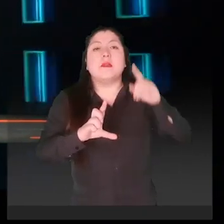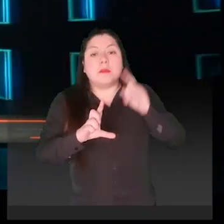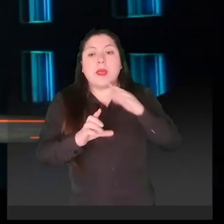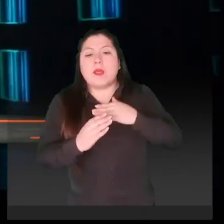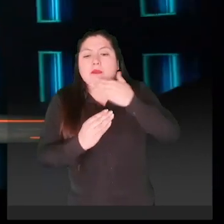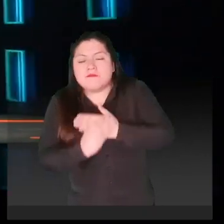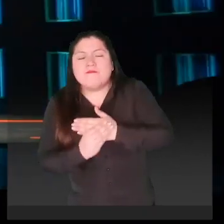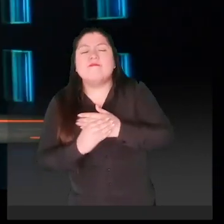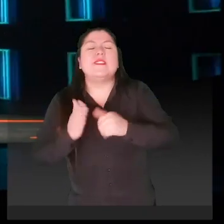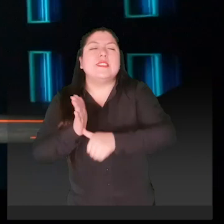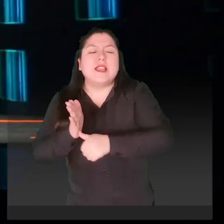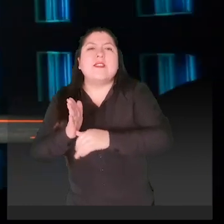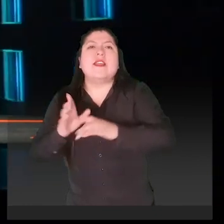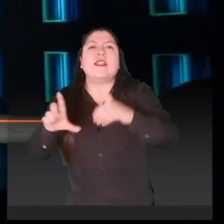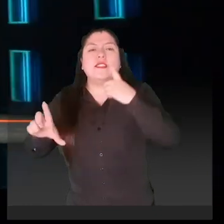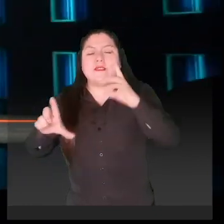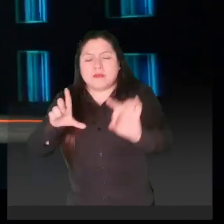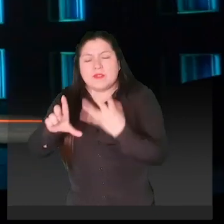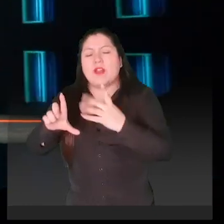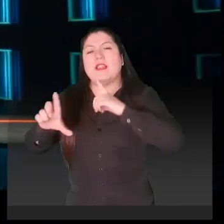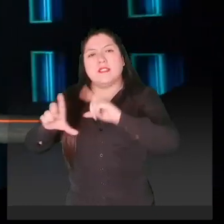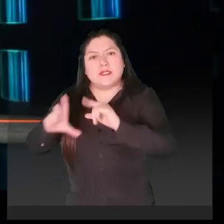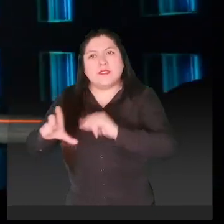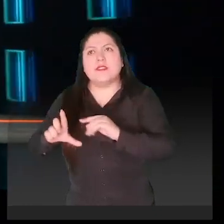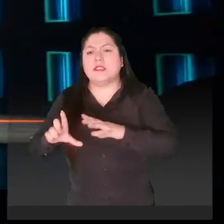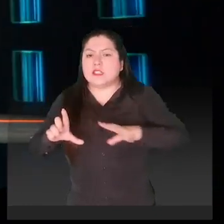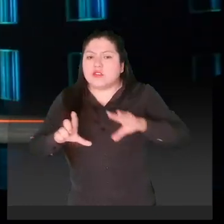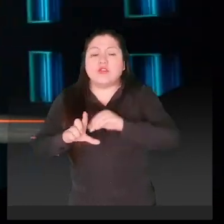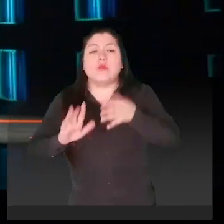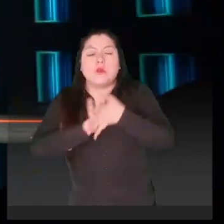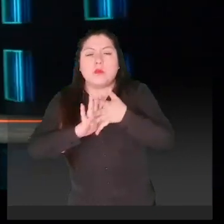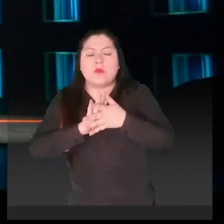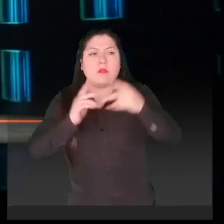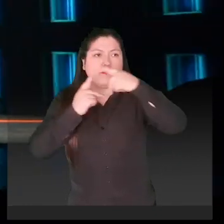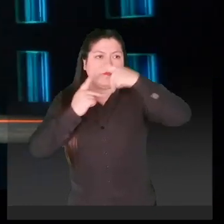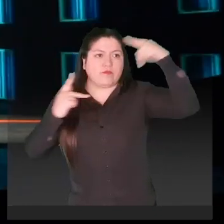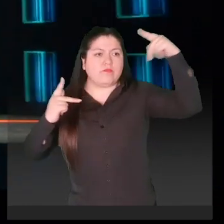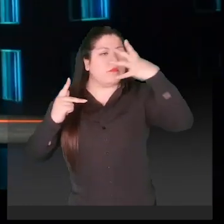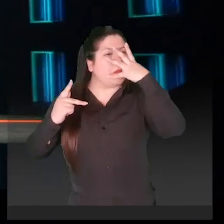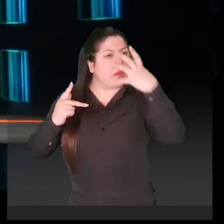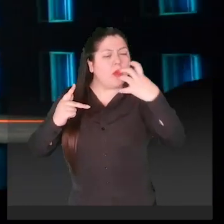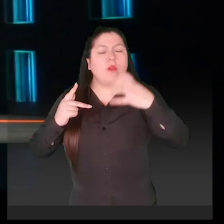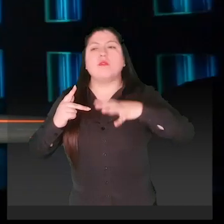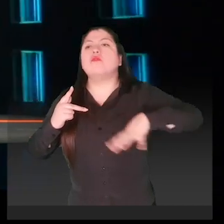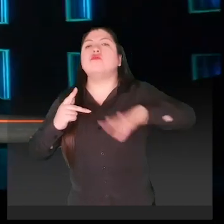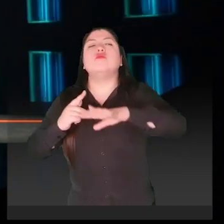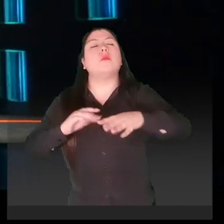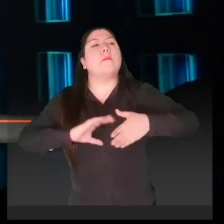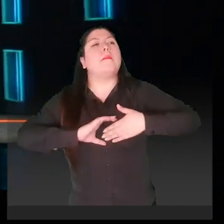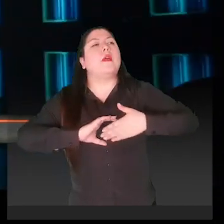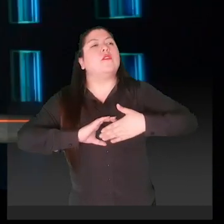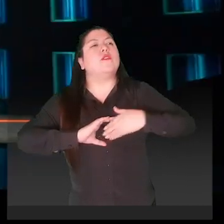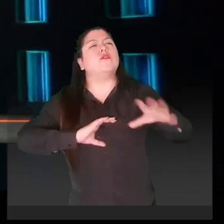de todas las bases de datos biométricos, dactilares y sobre todo los datos sensibles de los colombianos. A esta